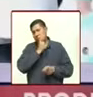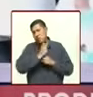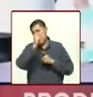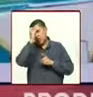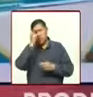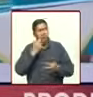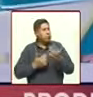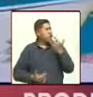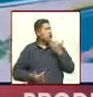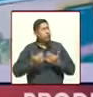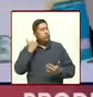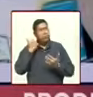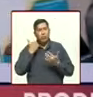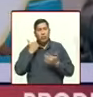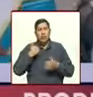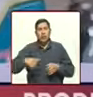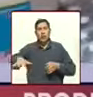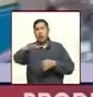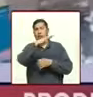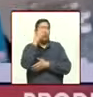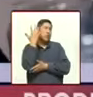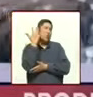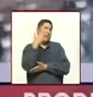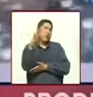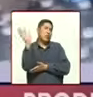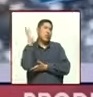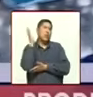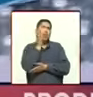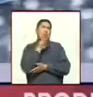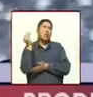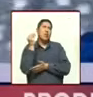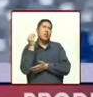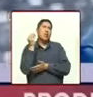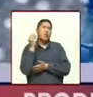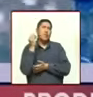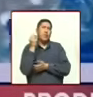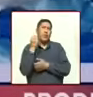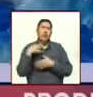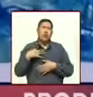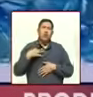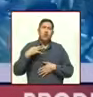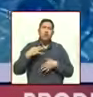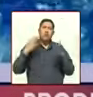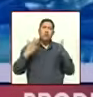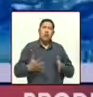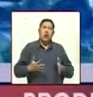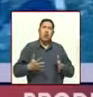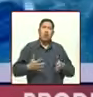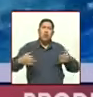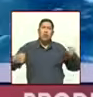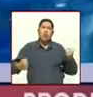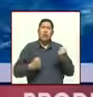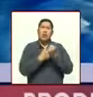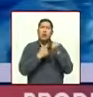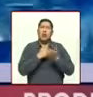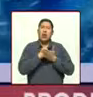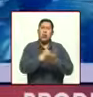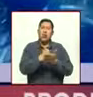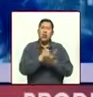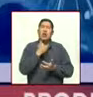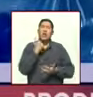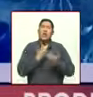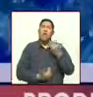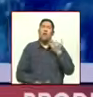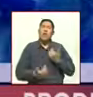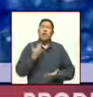los incendios en la Amazonía, especialmente para los bomberos y voluntarios que están ayudando a mitigar el fuego